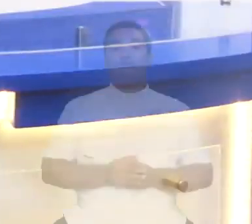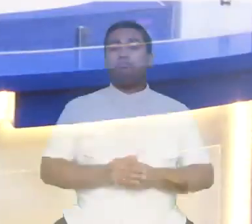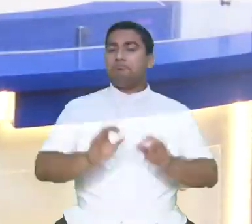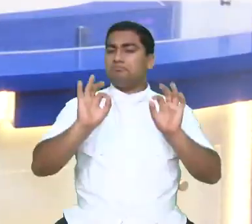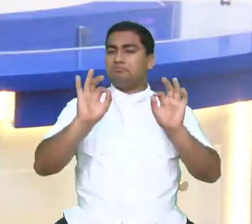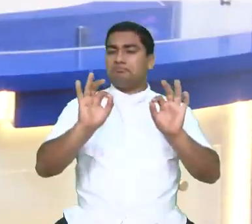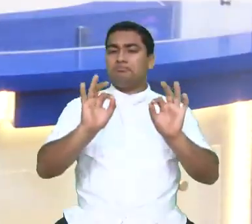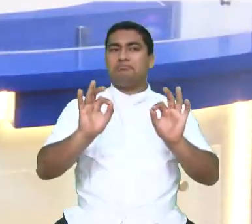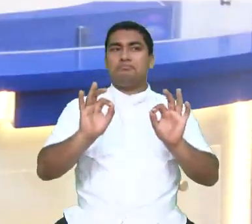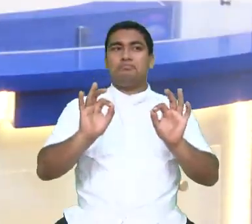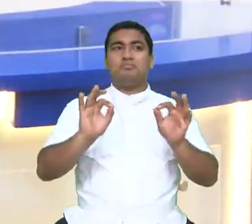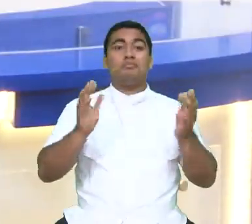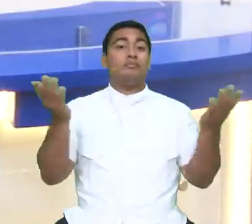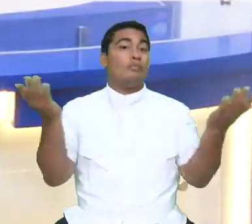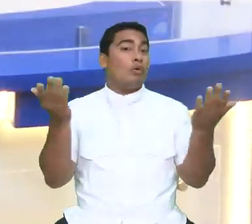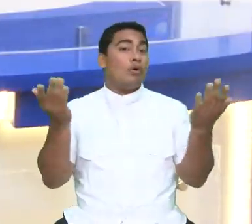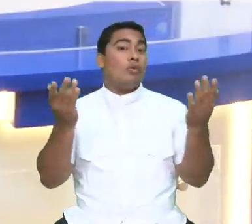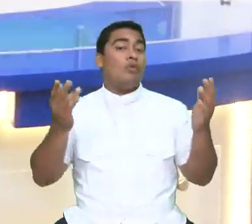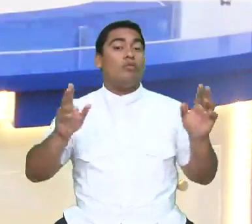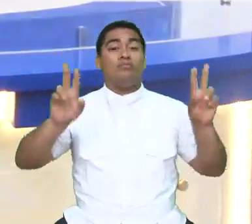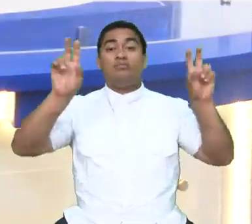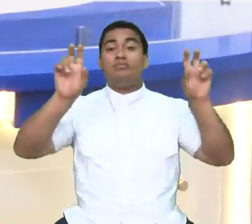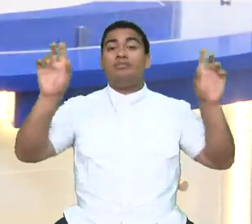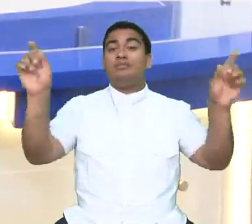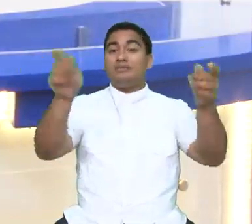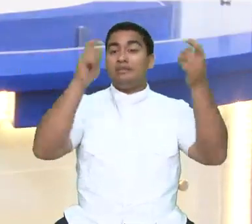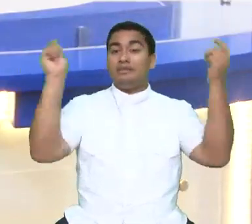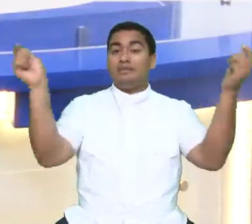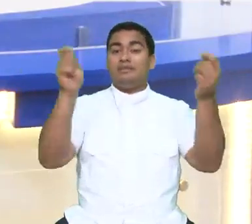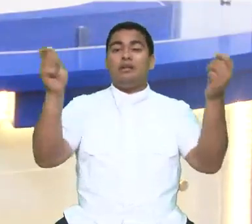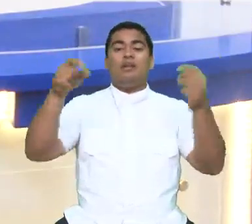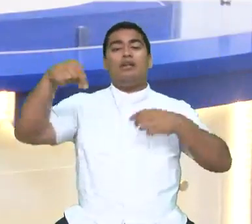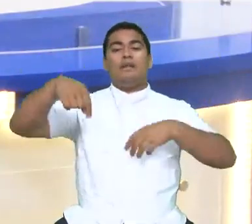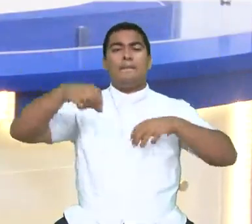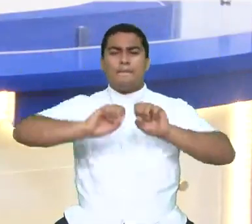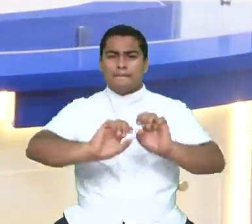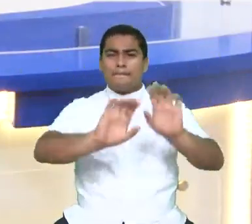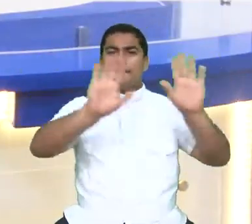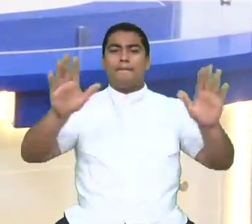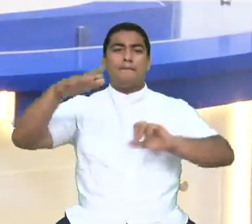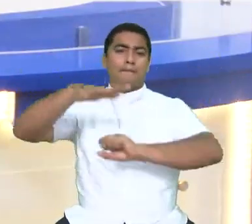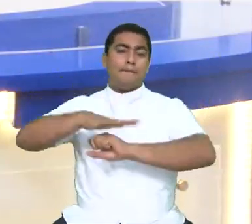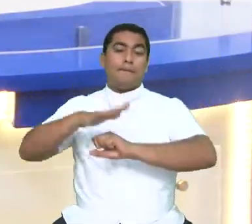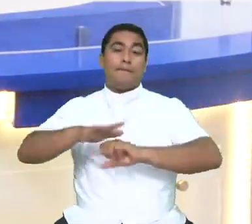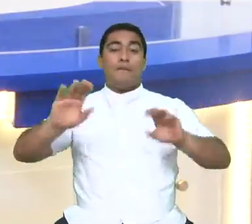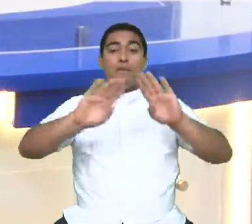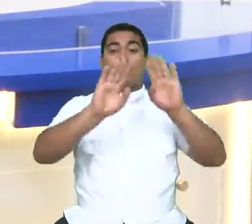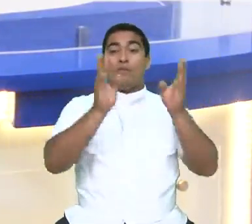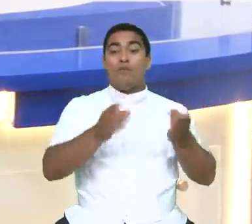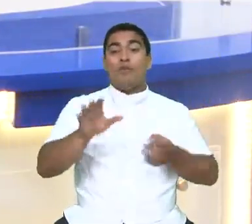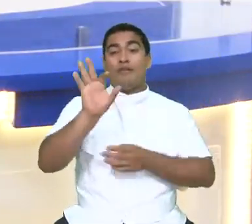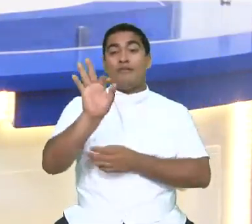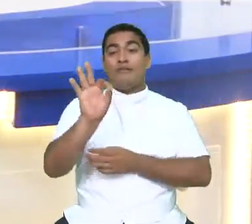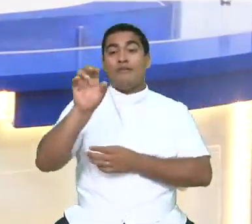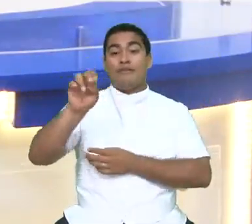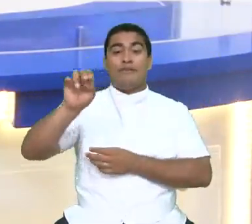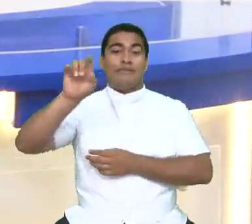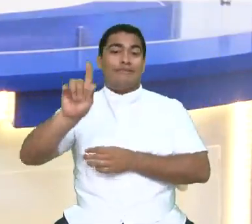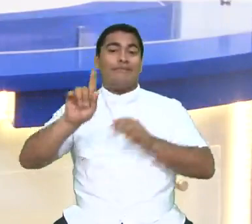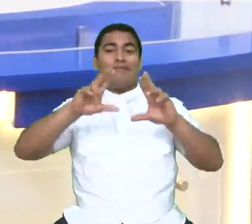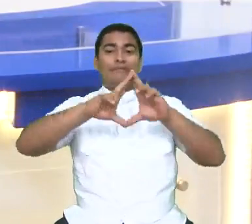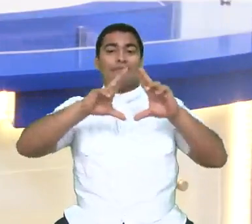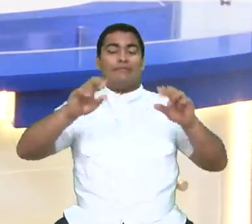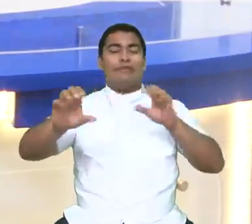Bien, y al respecto de esta celebración, esta mañana el Comité de Mujeres del Frente Nacional de los Trabajadores de Nicaragua dio lectura a